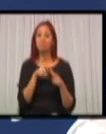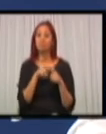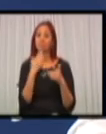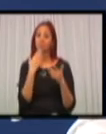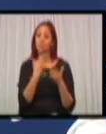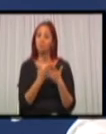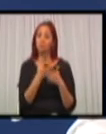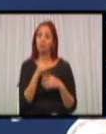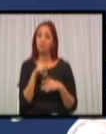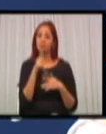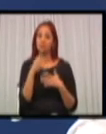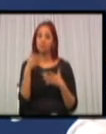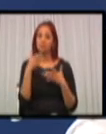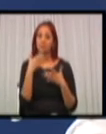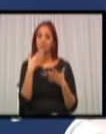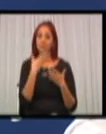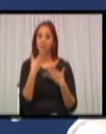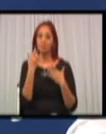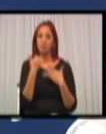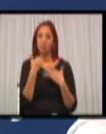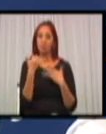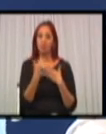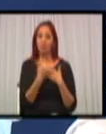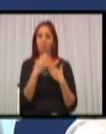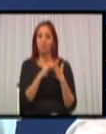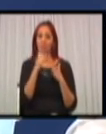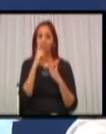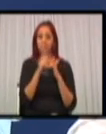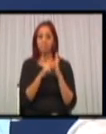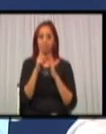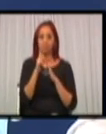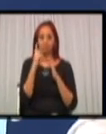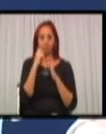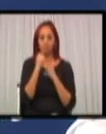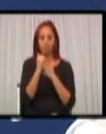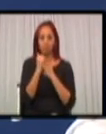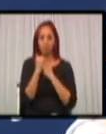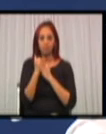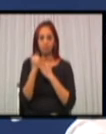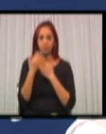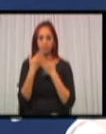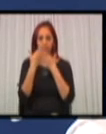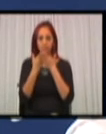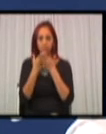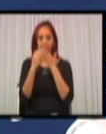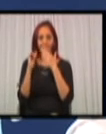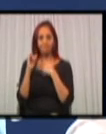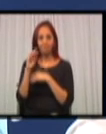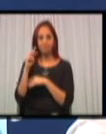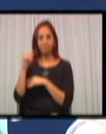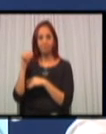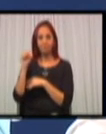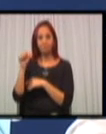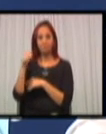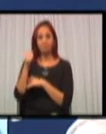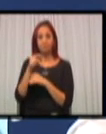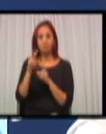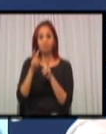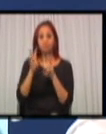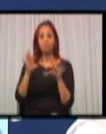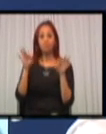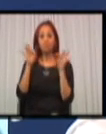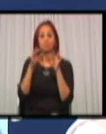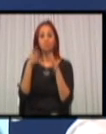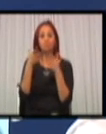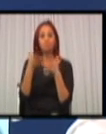bien recibidos por el proyecto Banca para el Desarrollo o los subsidios que da el IMAS. Y el otro tema importante